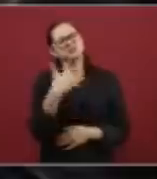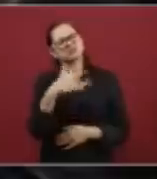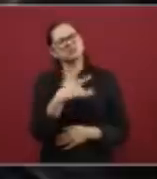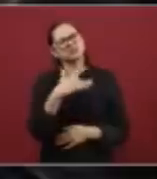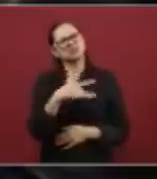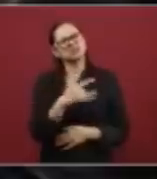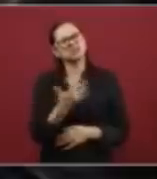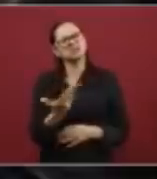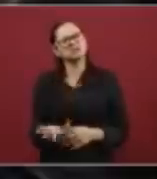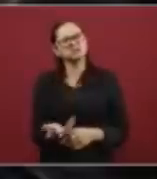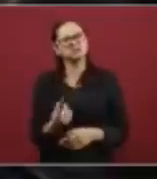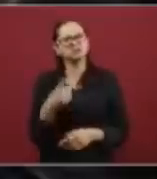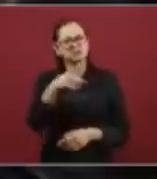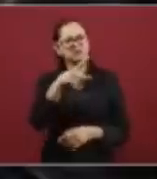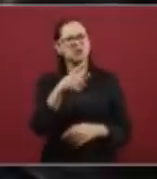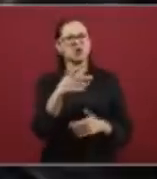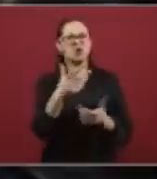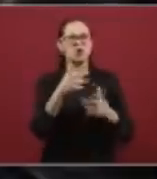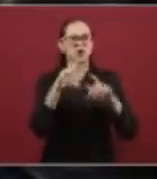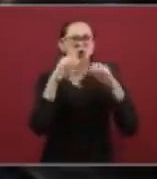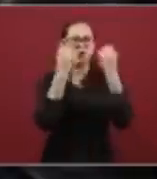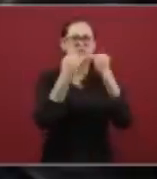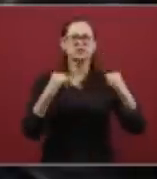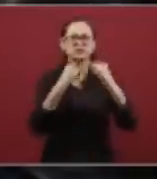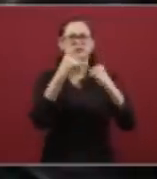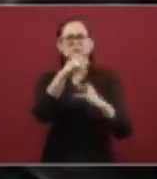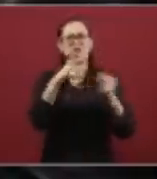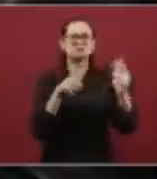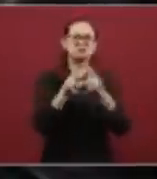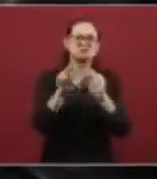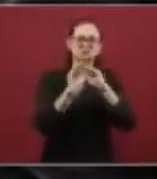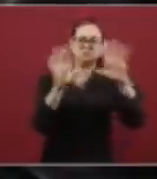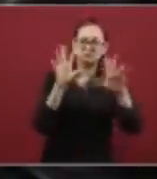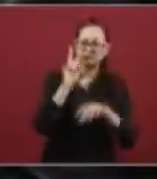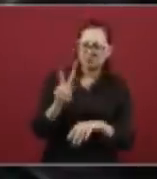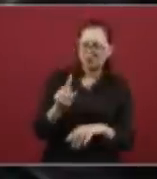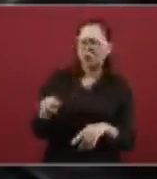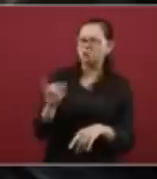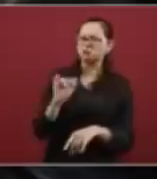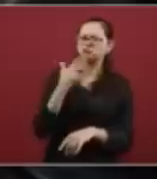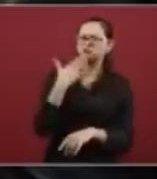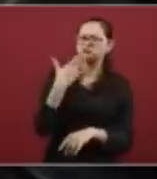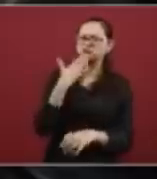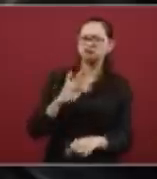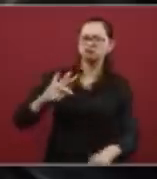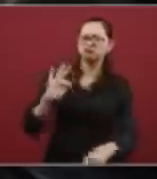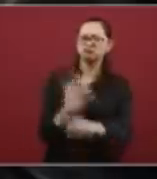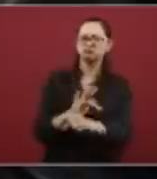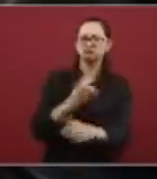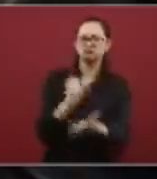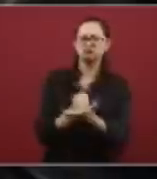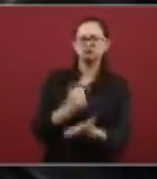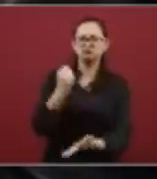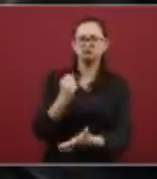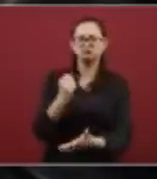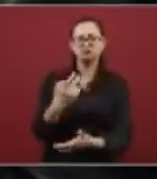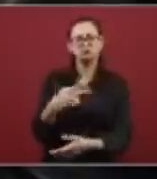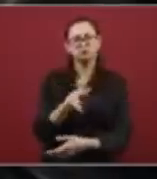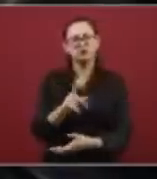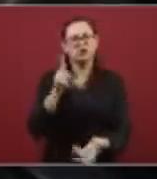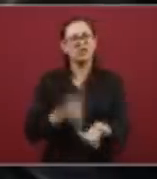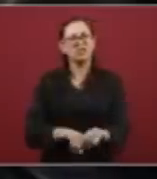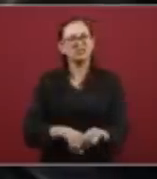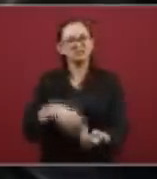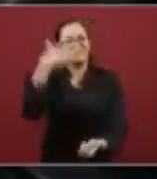que juegan estas organizaciones como Transparencia Mexicana para dar aval a algo que ya se sabe está, o lo